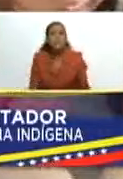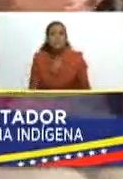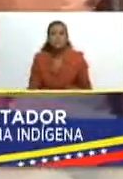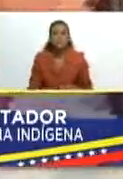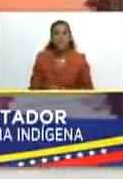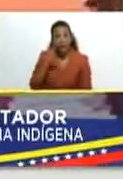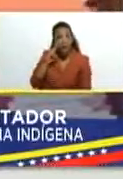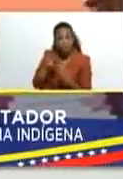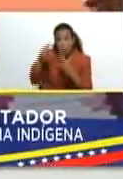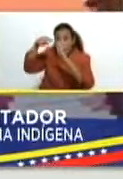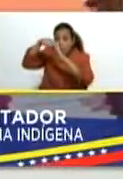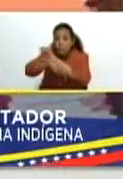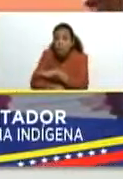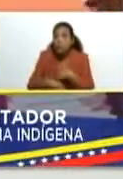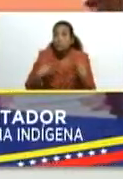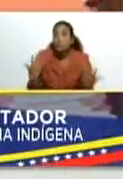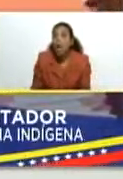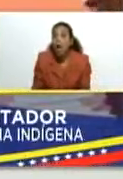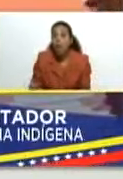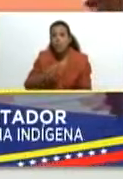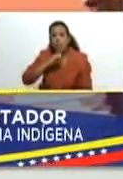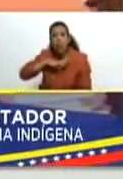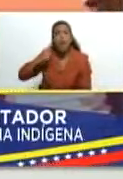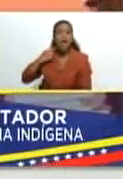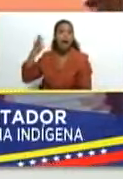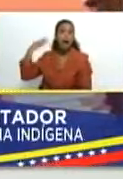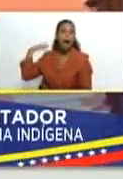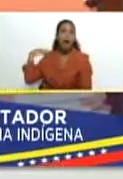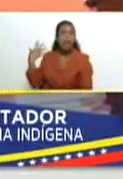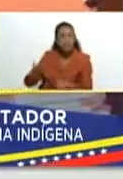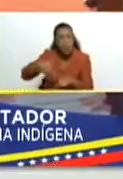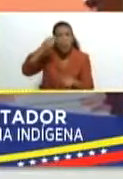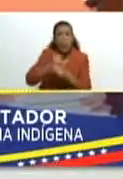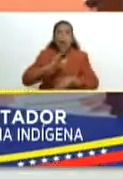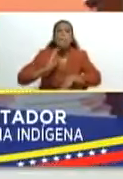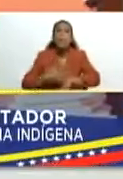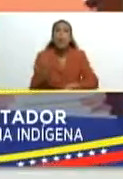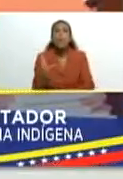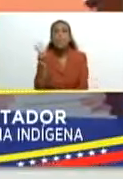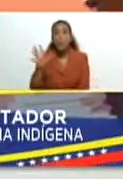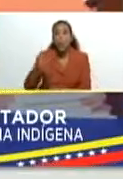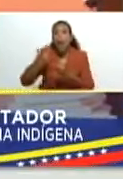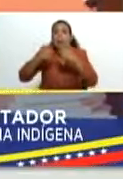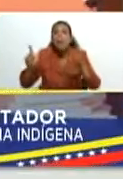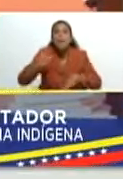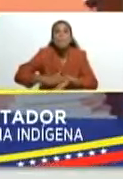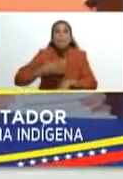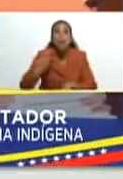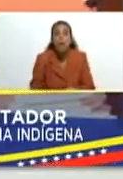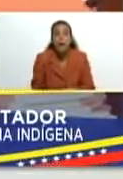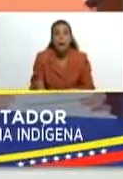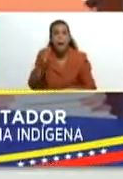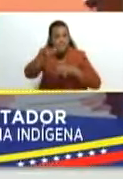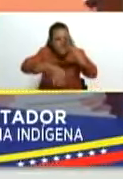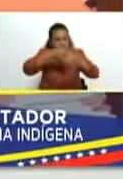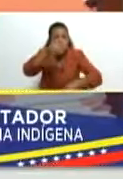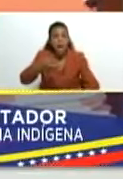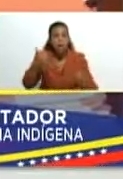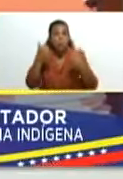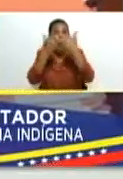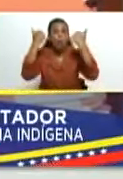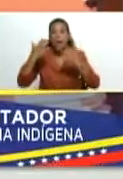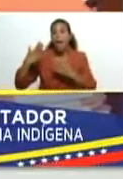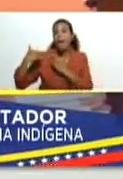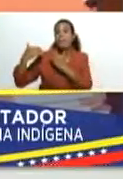que conozcan de nuestras historias, de nuestras luchas, de nuestras verdades, de nuestros retos, de nuestra